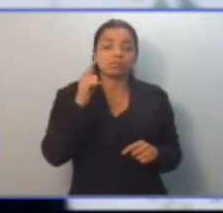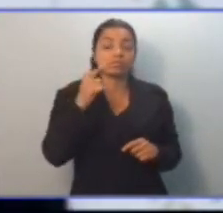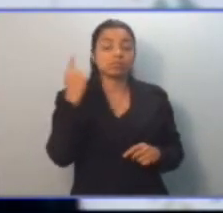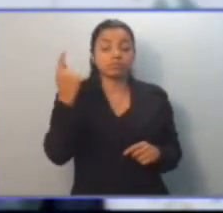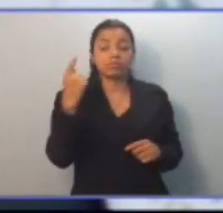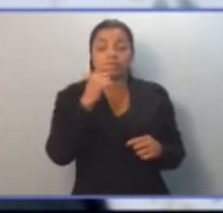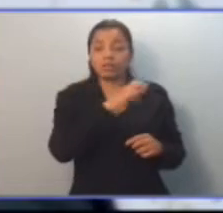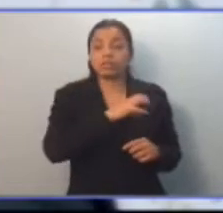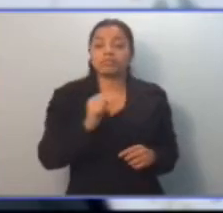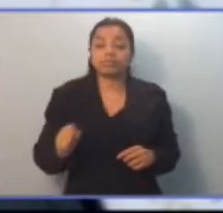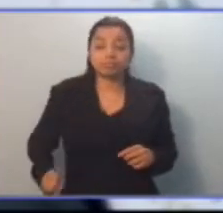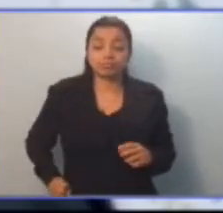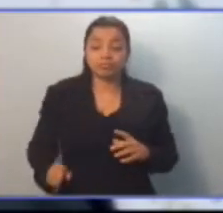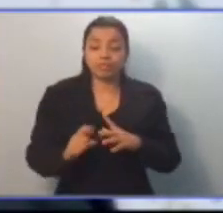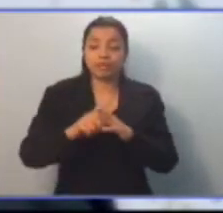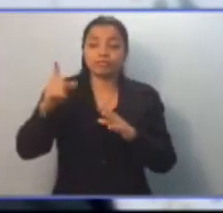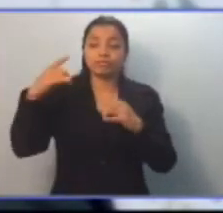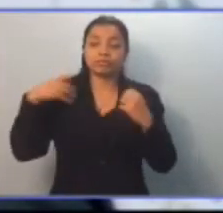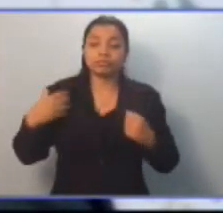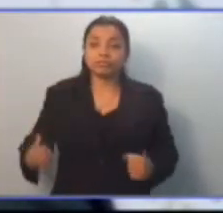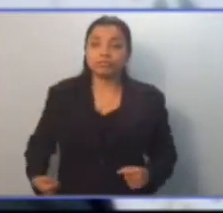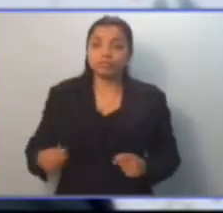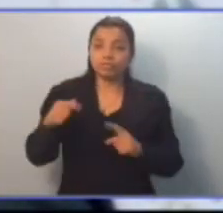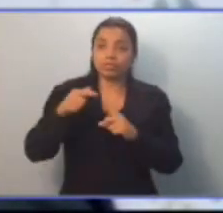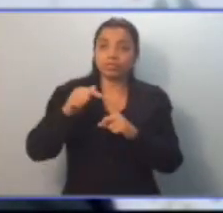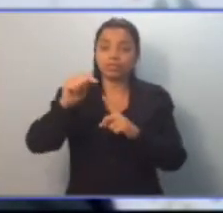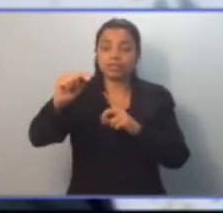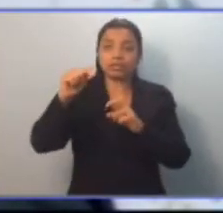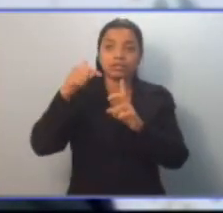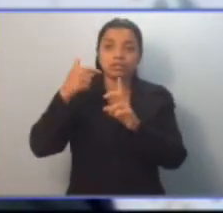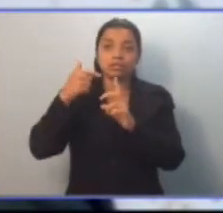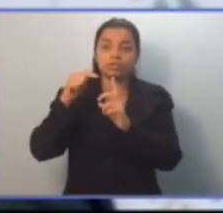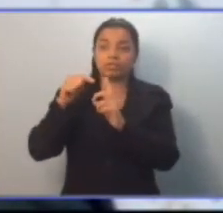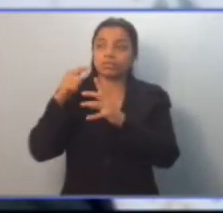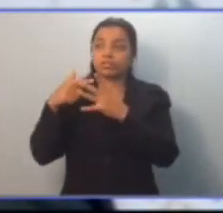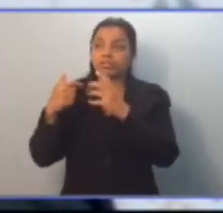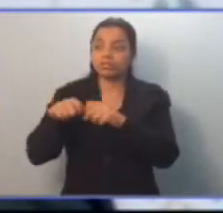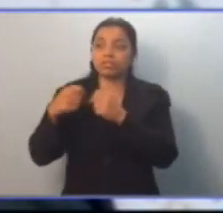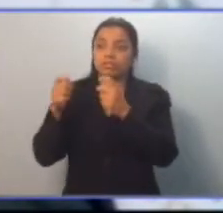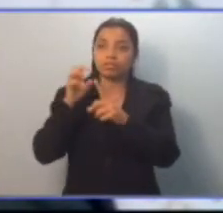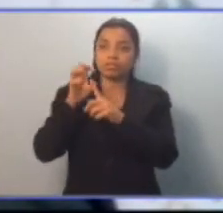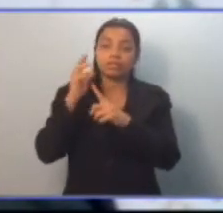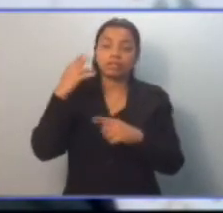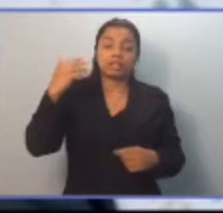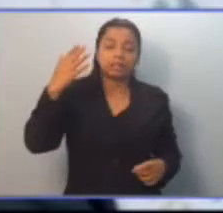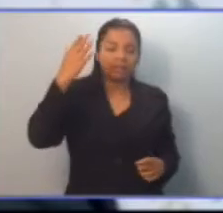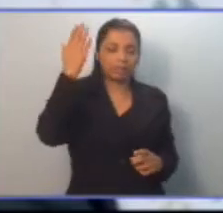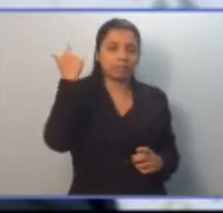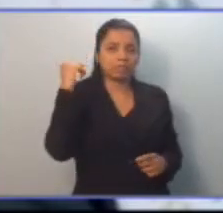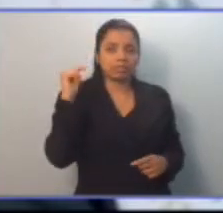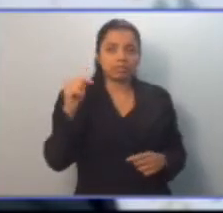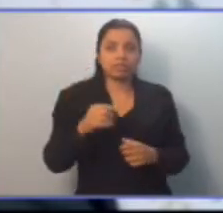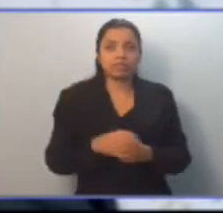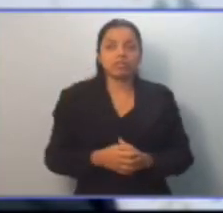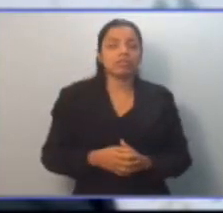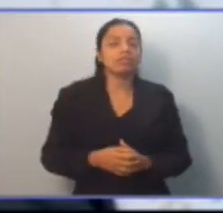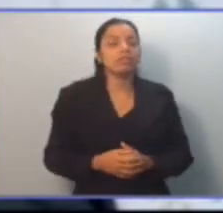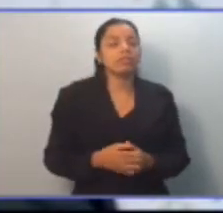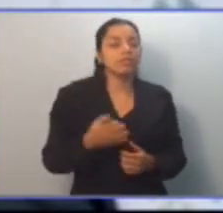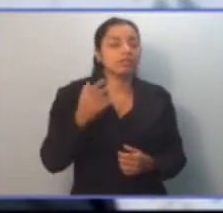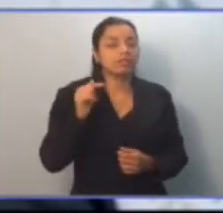Estados Unidos por el delito de felonía y de violación en aquel momento. Estando